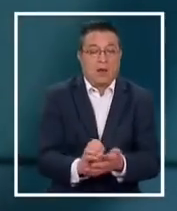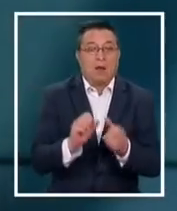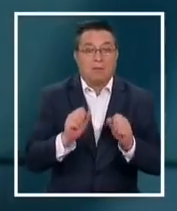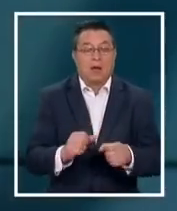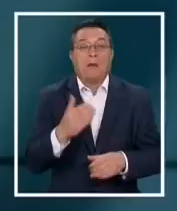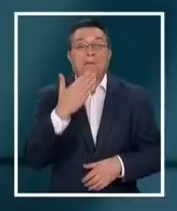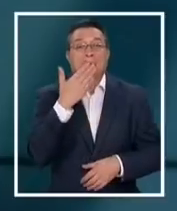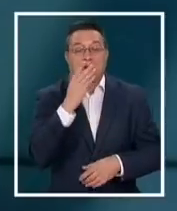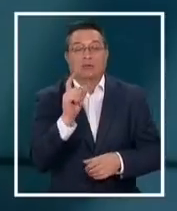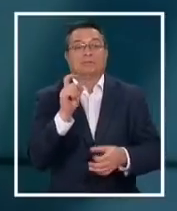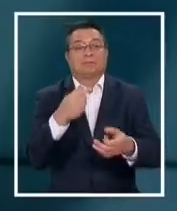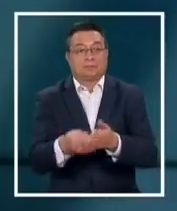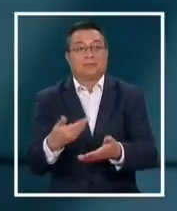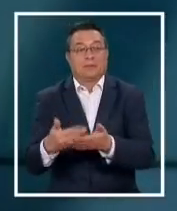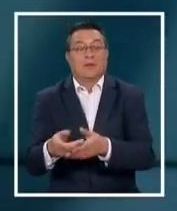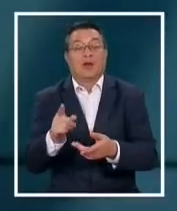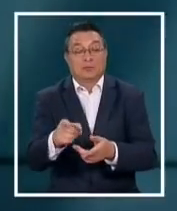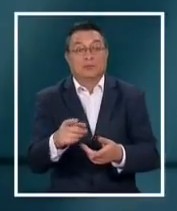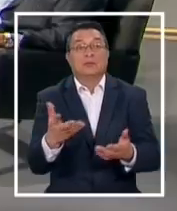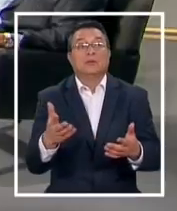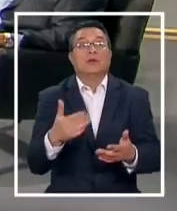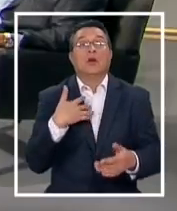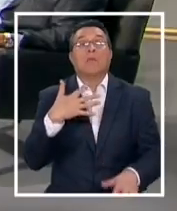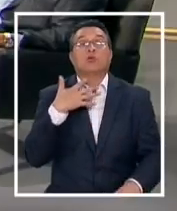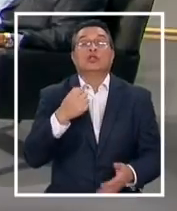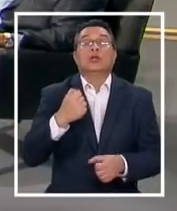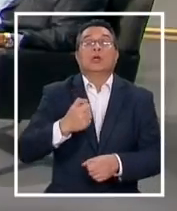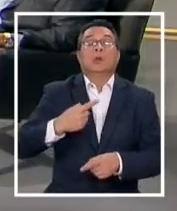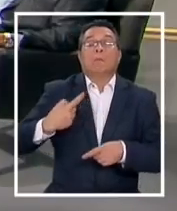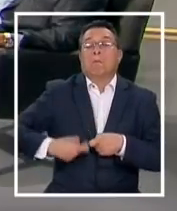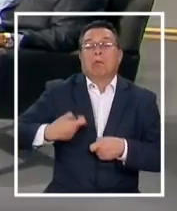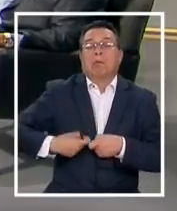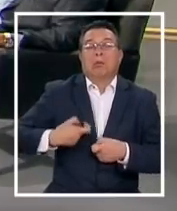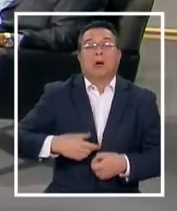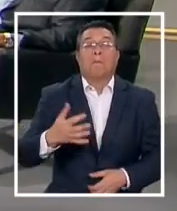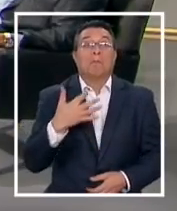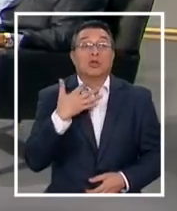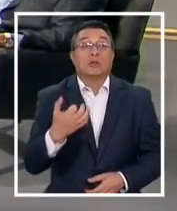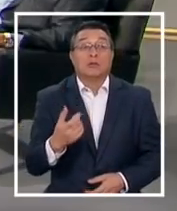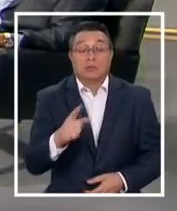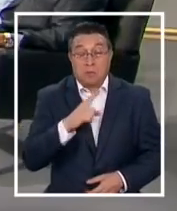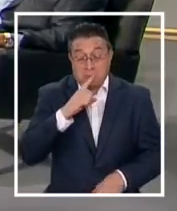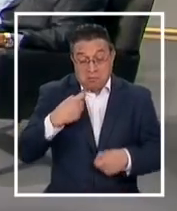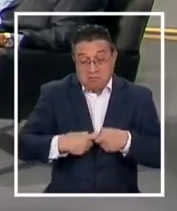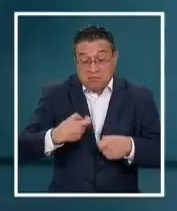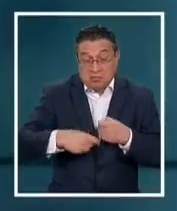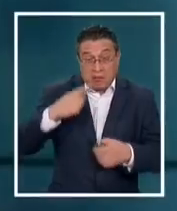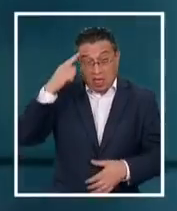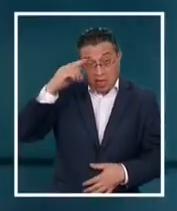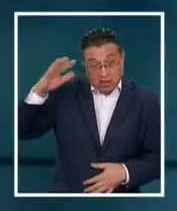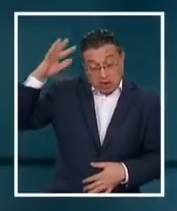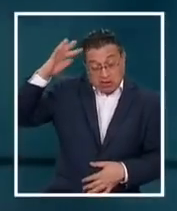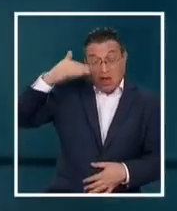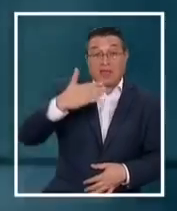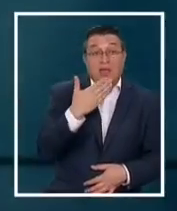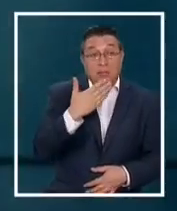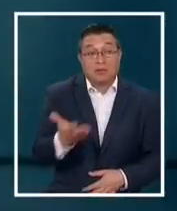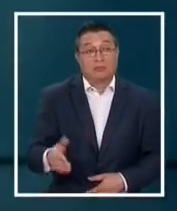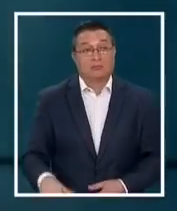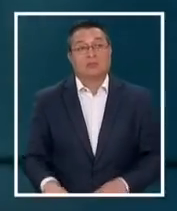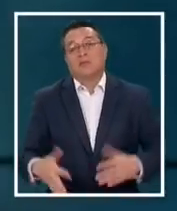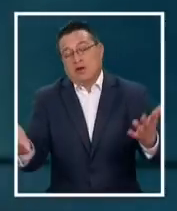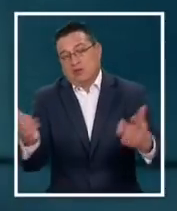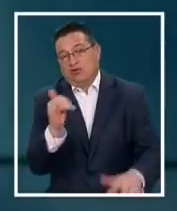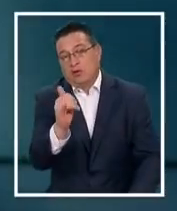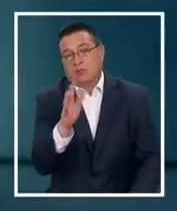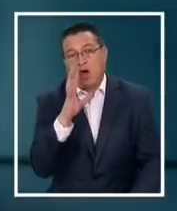tener un mejor registro, porque a todo esto no es un tema de... ¿Y la rigidez obedece a qué? ¿Perdón? La rigidez, ¿no es tosudez? ¿No hay ideologismo aquí también? Completo,